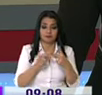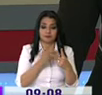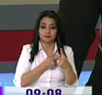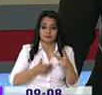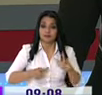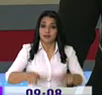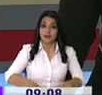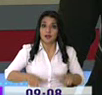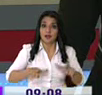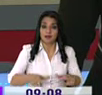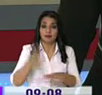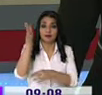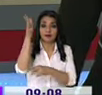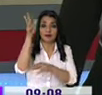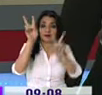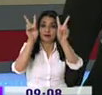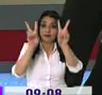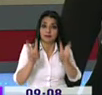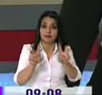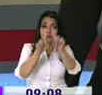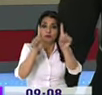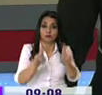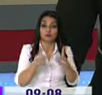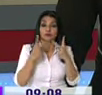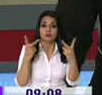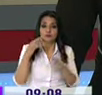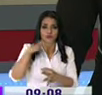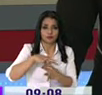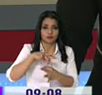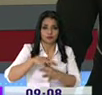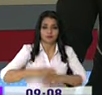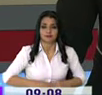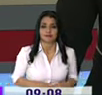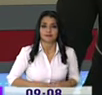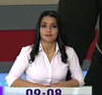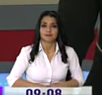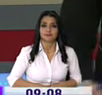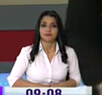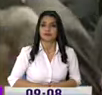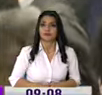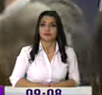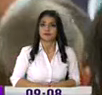Moreno centraron sus discursos en torno a la consulta popular.